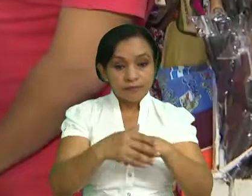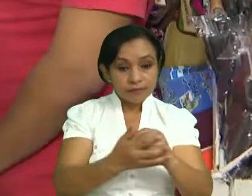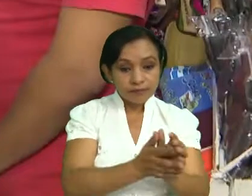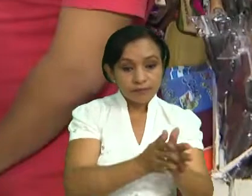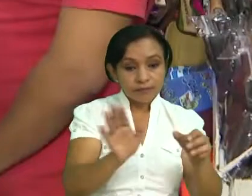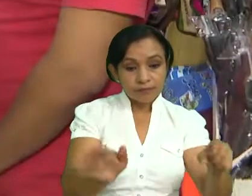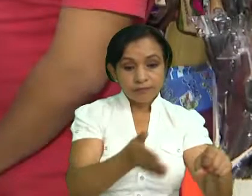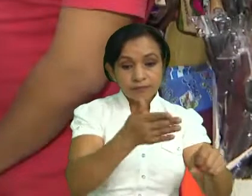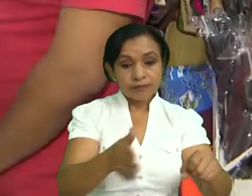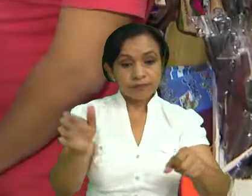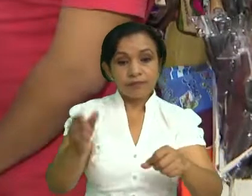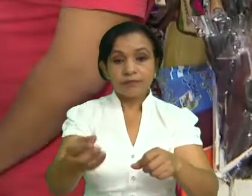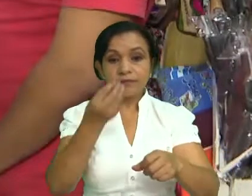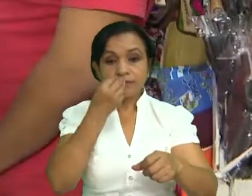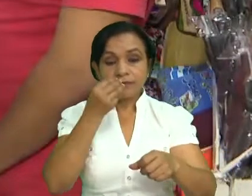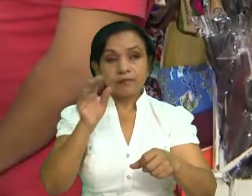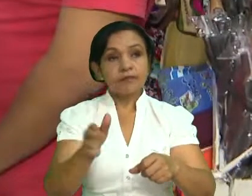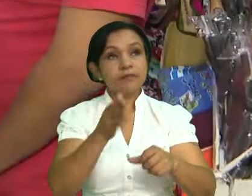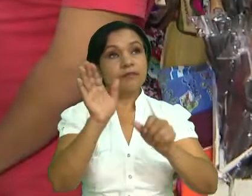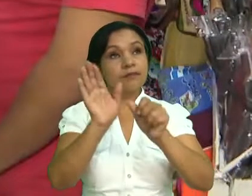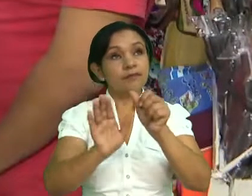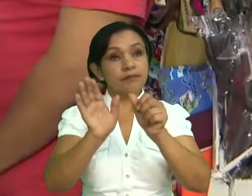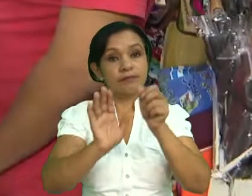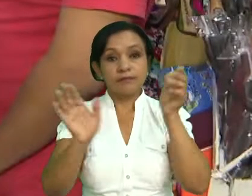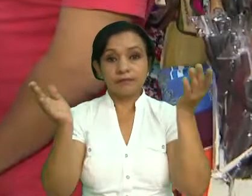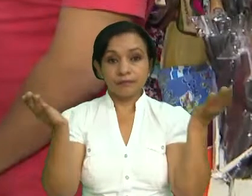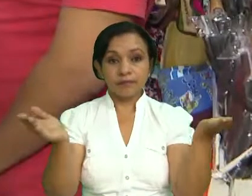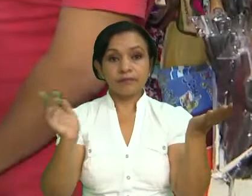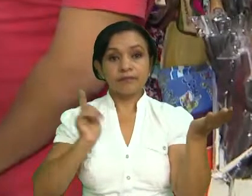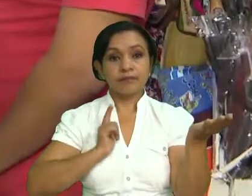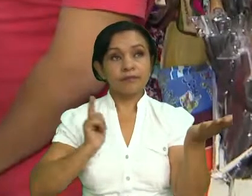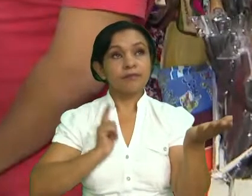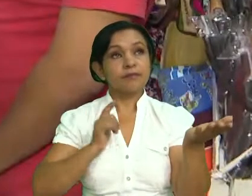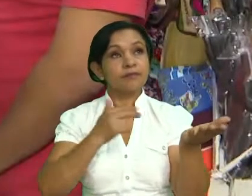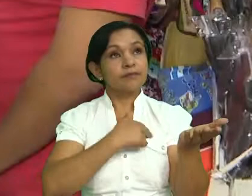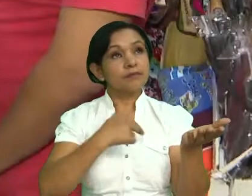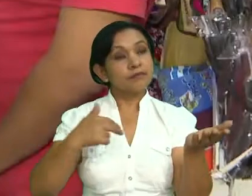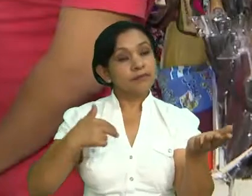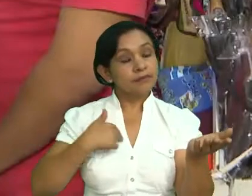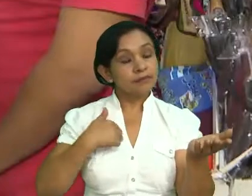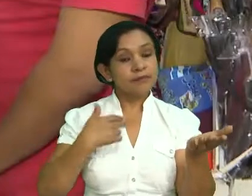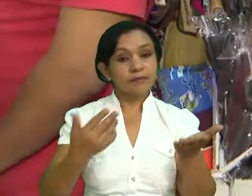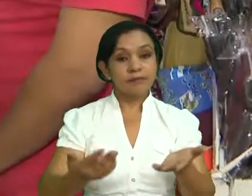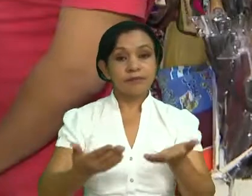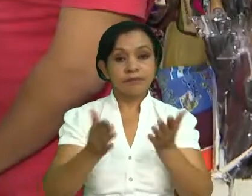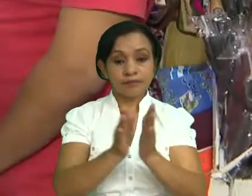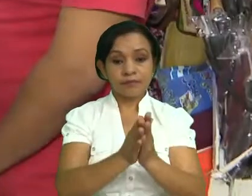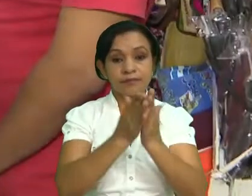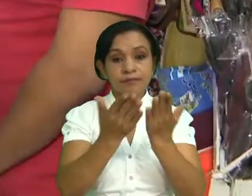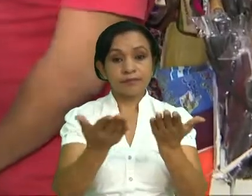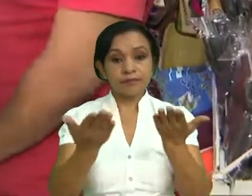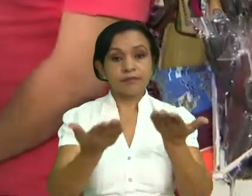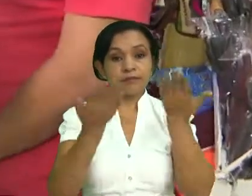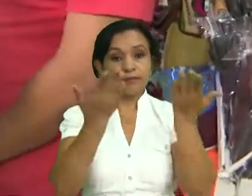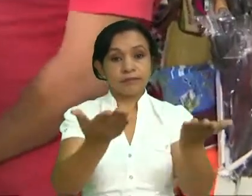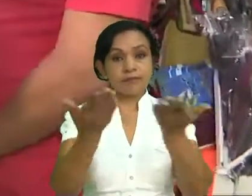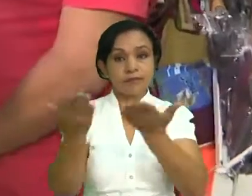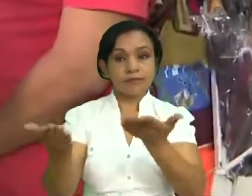los alimentos en cada una de las comiderías. Nosotros tenemos también, entregamos brochure en cada